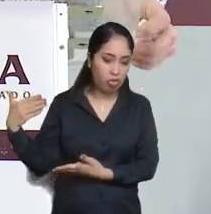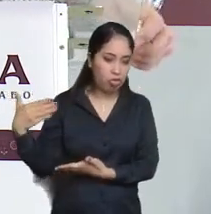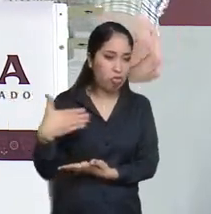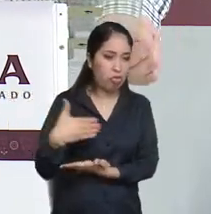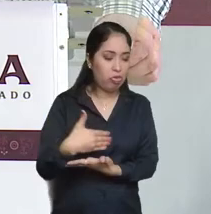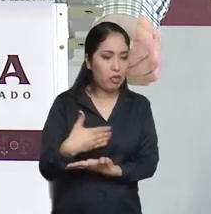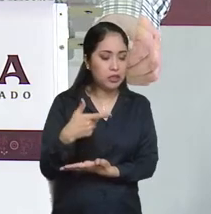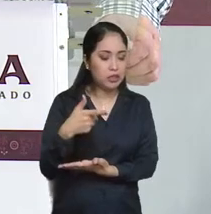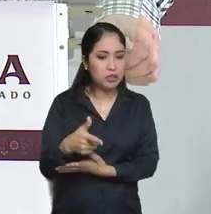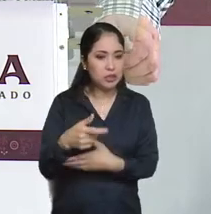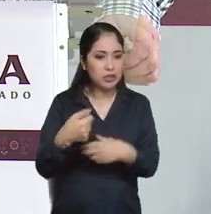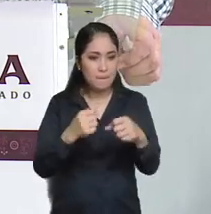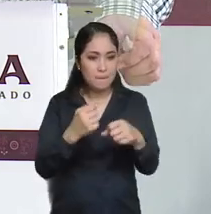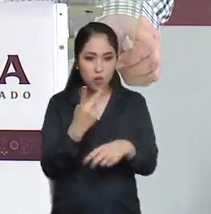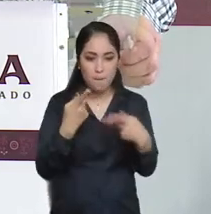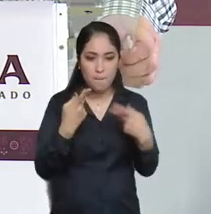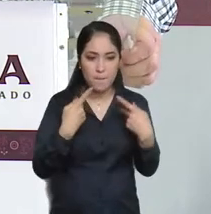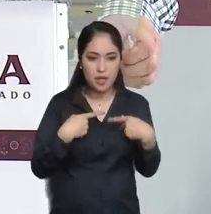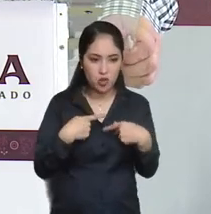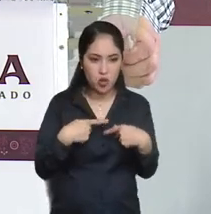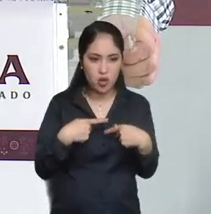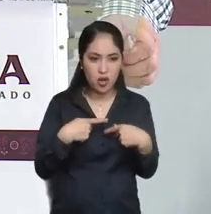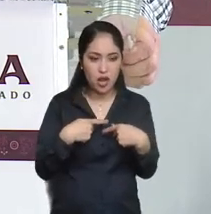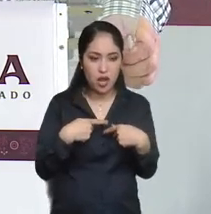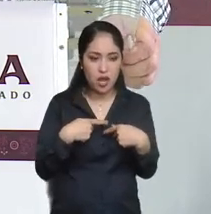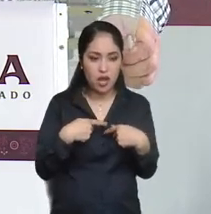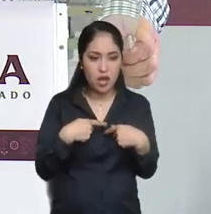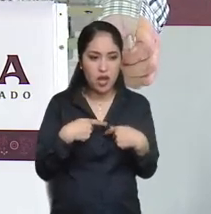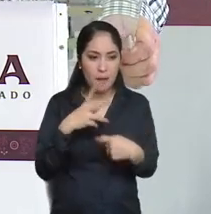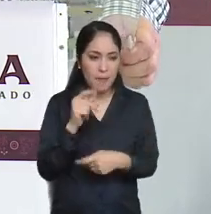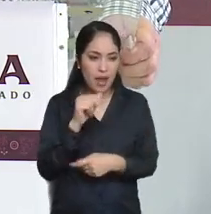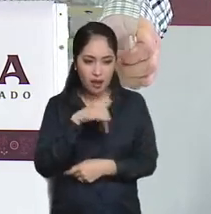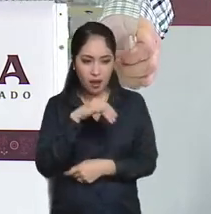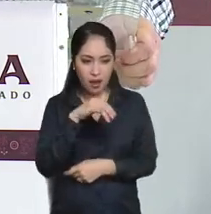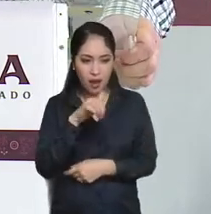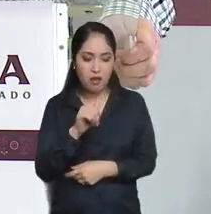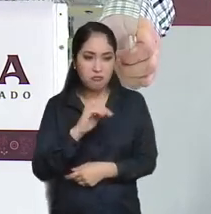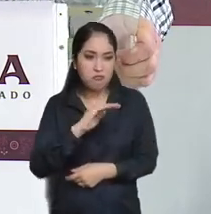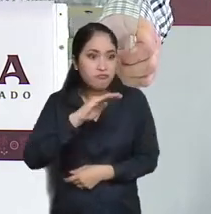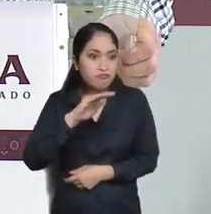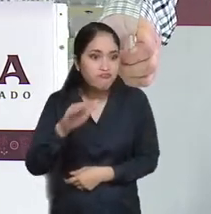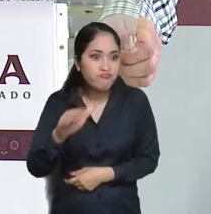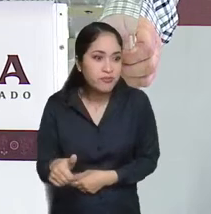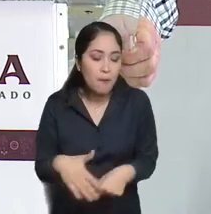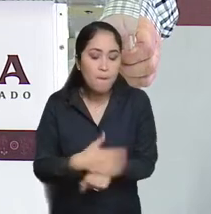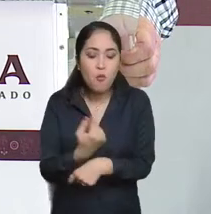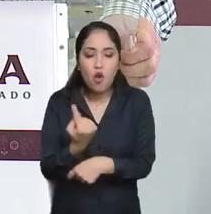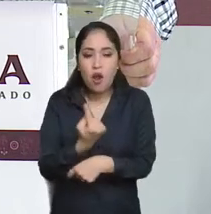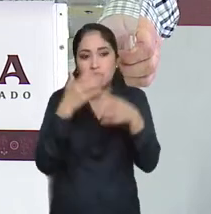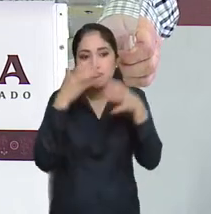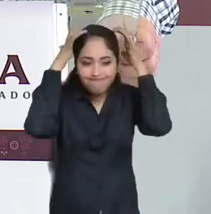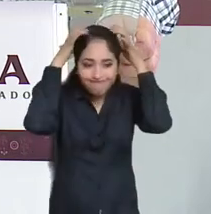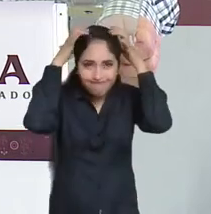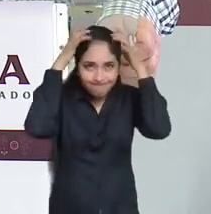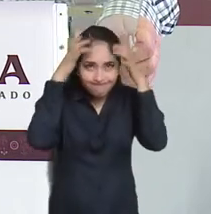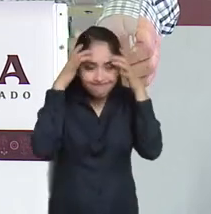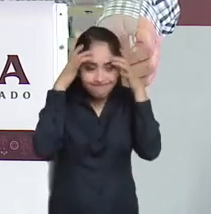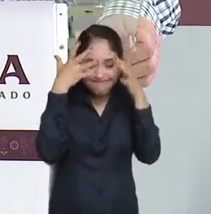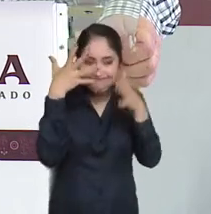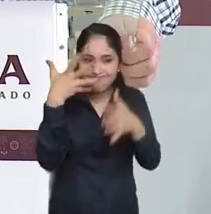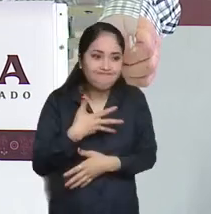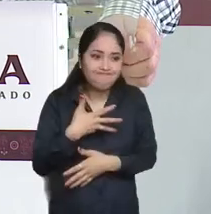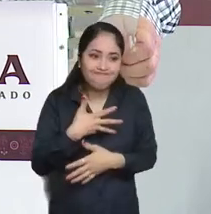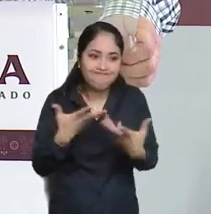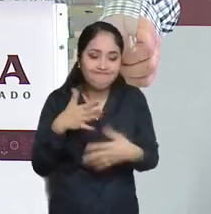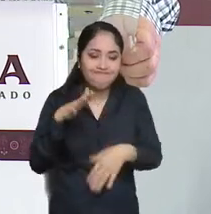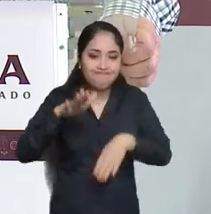pareja. ¿Por qué? Porque no tienen casco. Y lo que les digo yo es que le pasan enfrente a los policías de